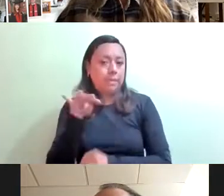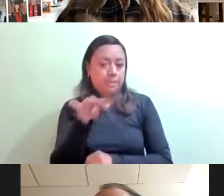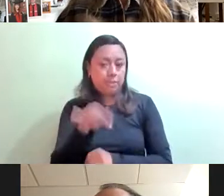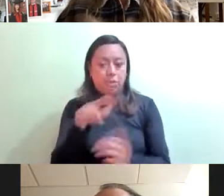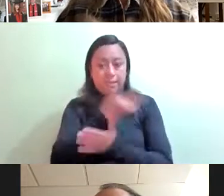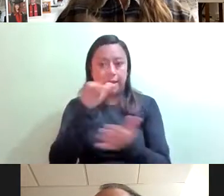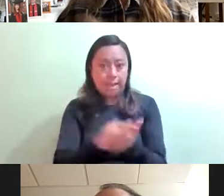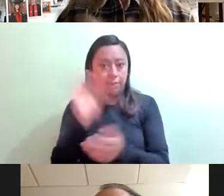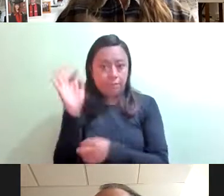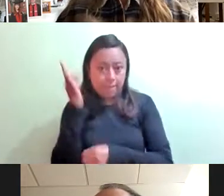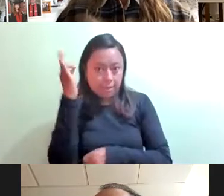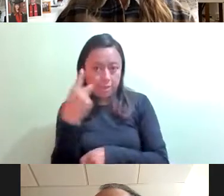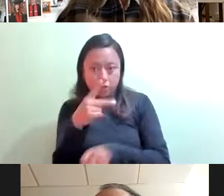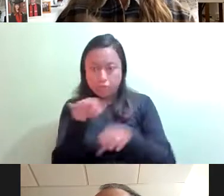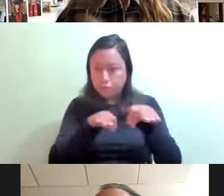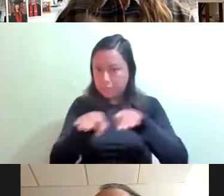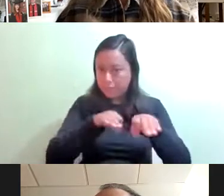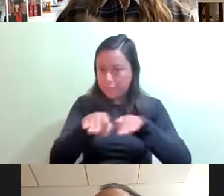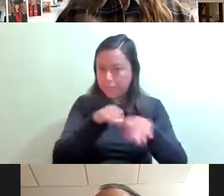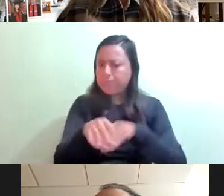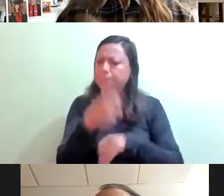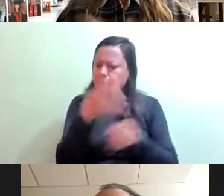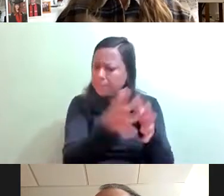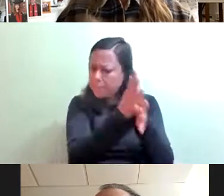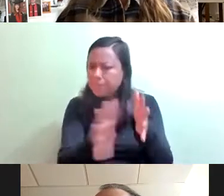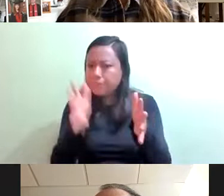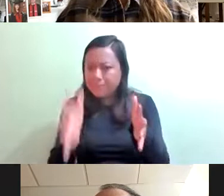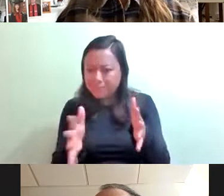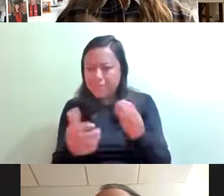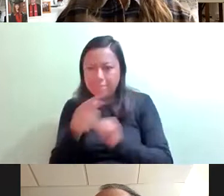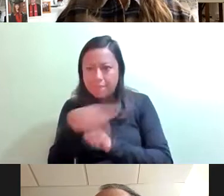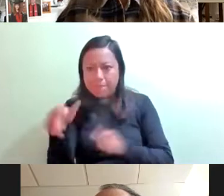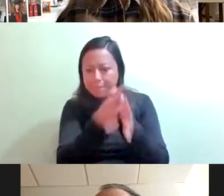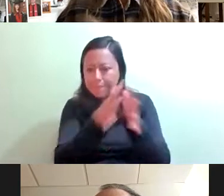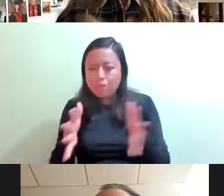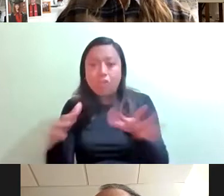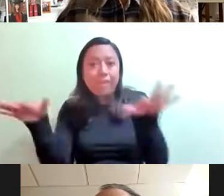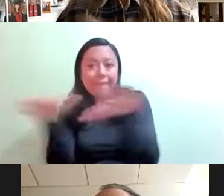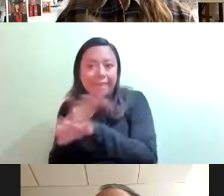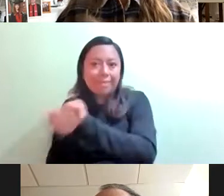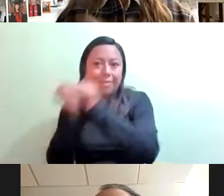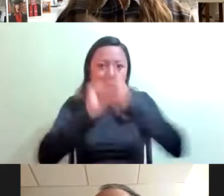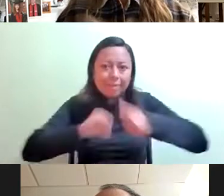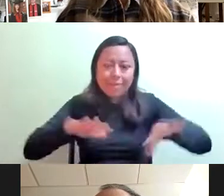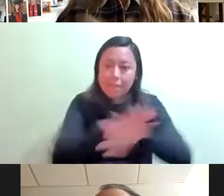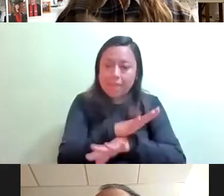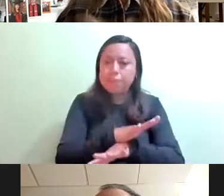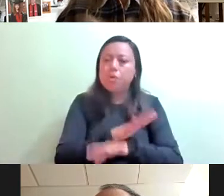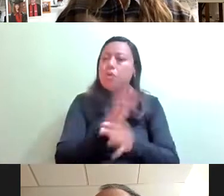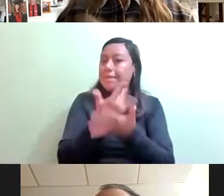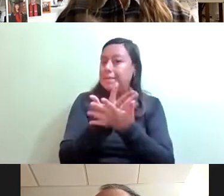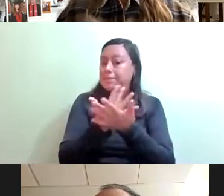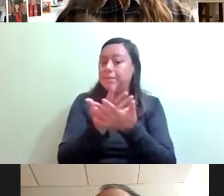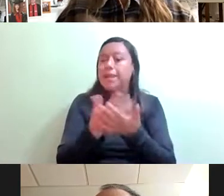del Trabajo. En ese tránsito de la reforma constitucional y esperar la